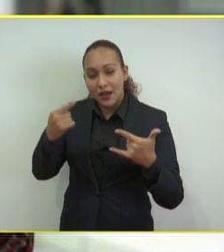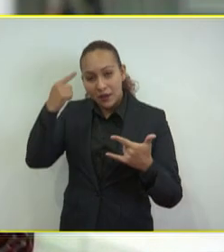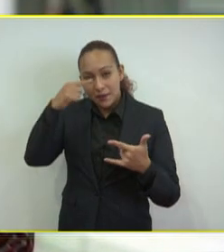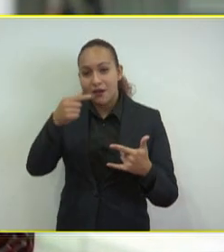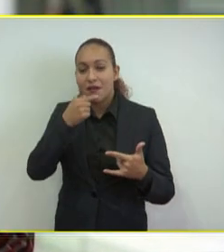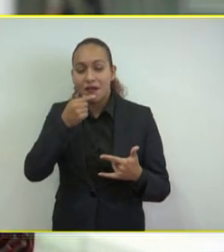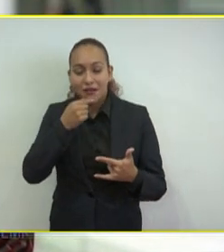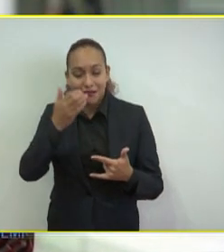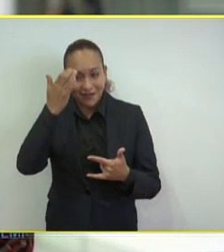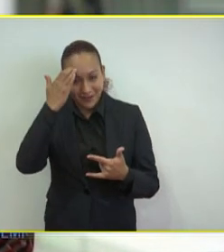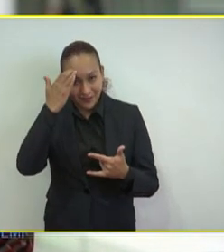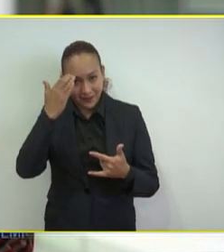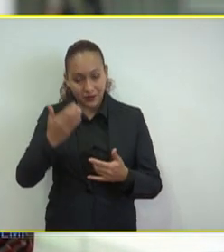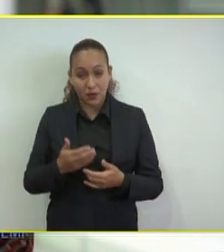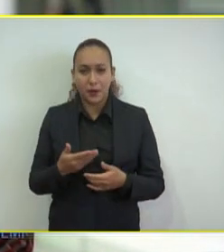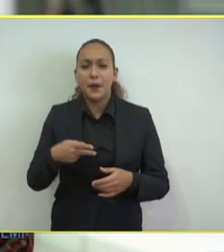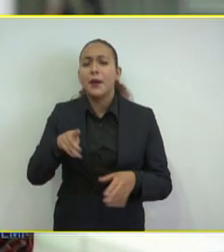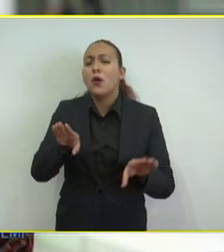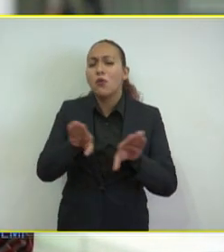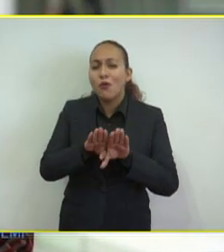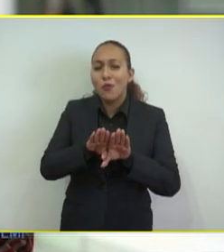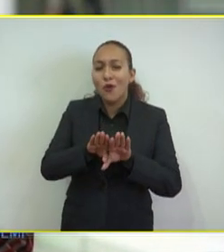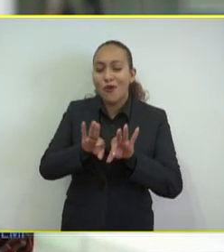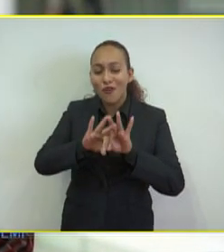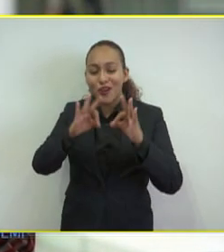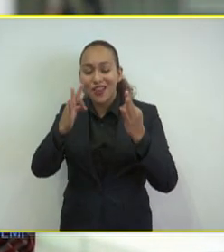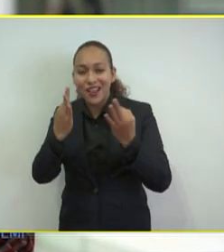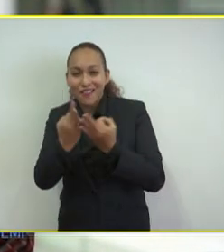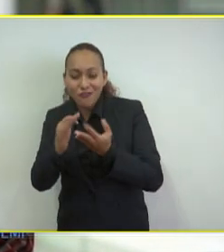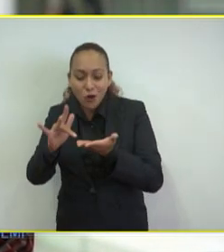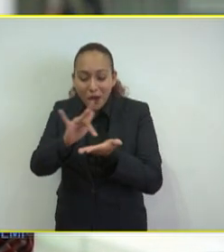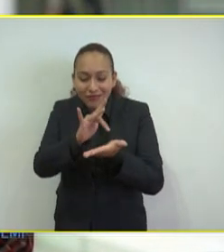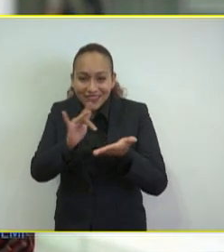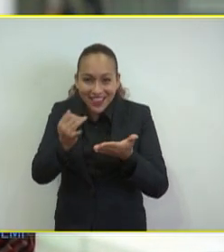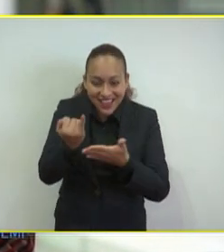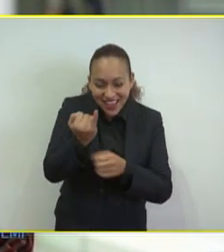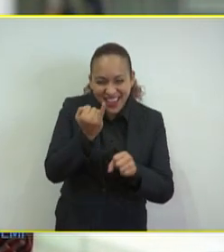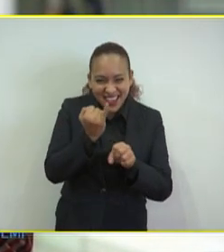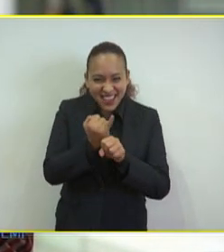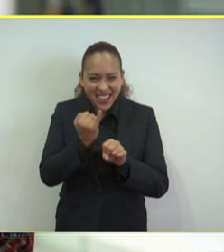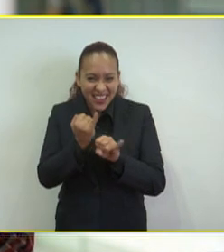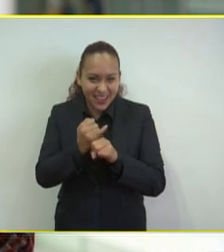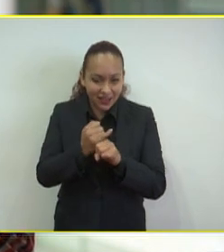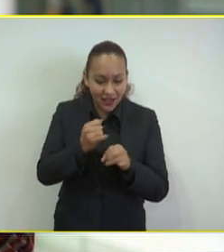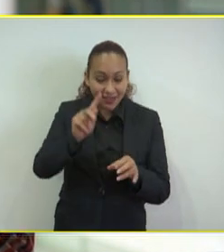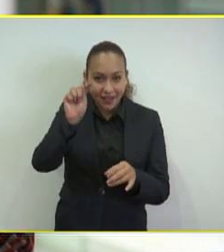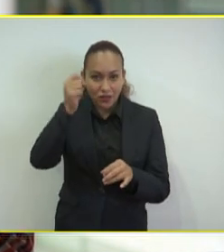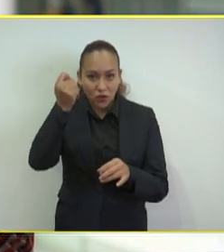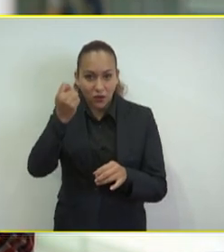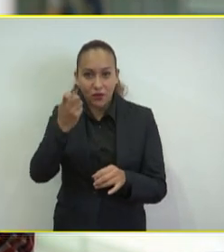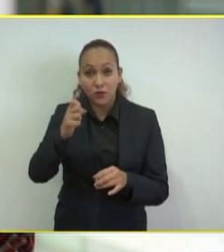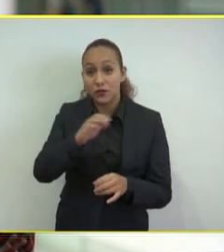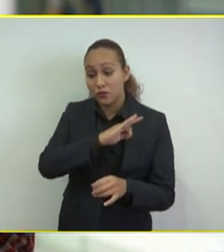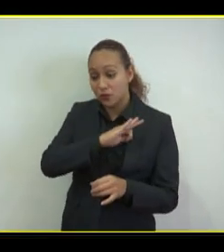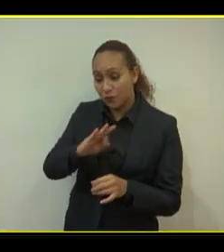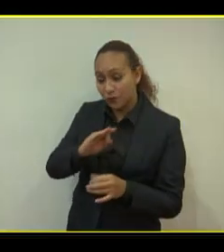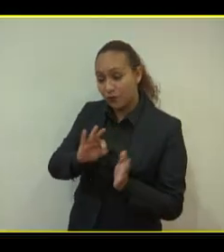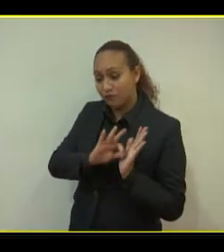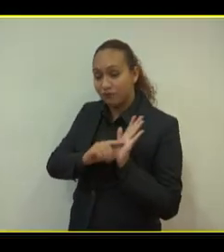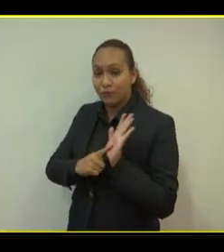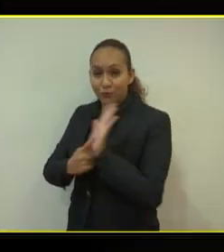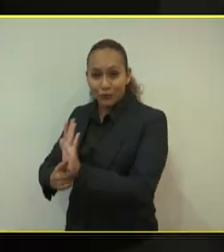En este sentido, la propuesta digital permite el intercambio de información rápido y adecuado a las necesidades perceptuales del usuario al que estamos